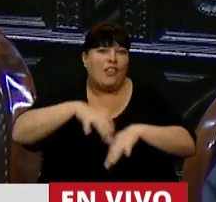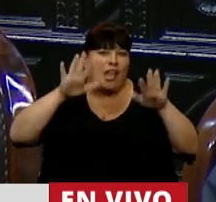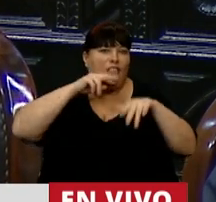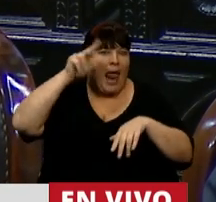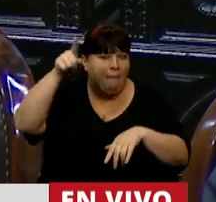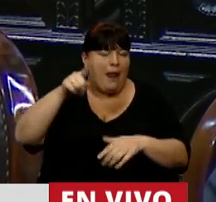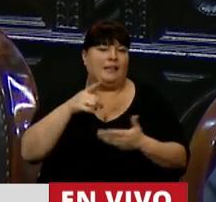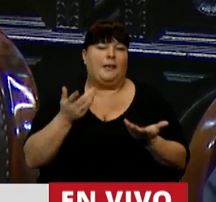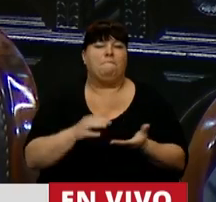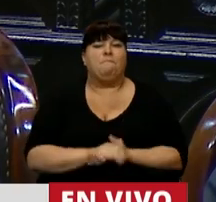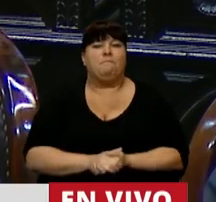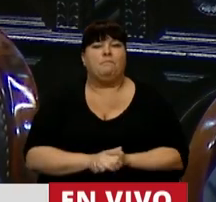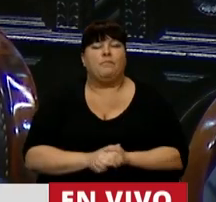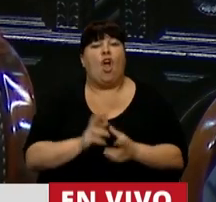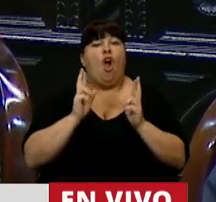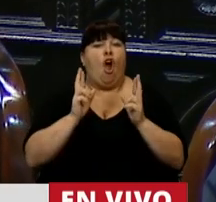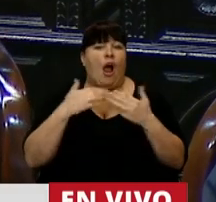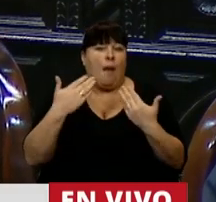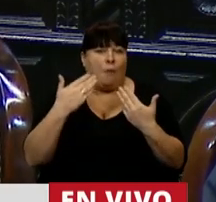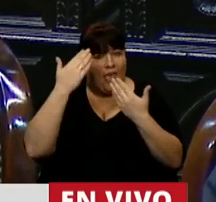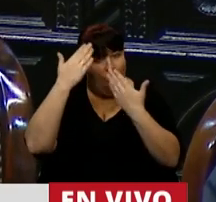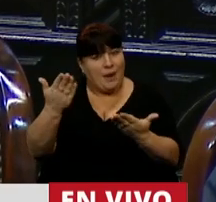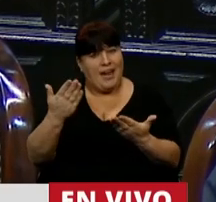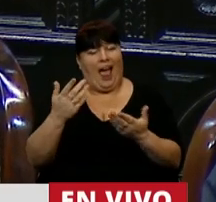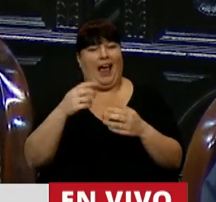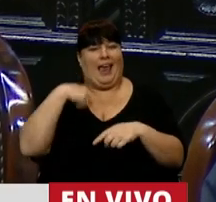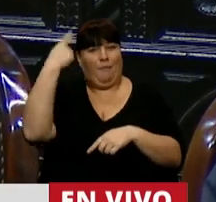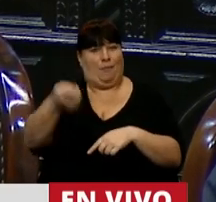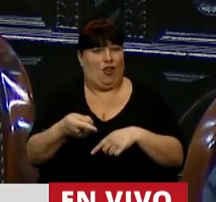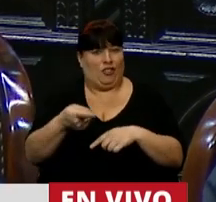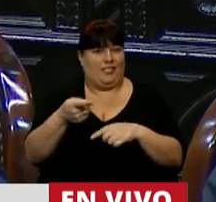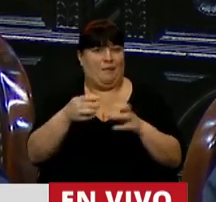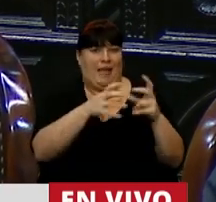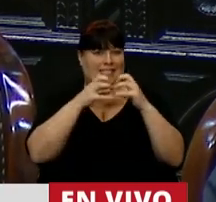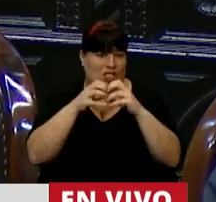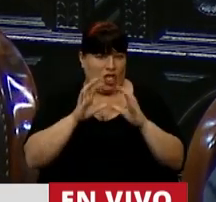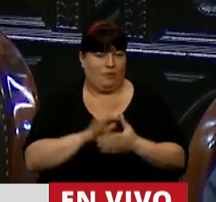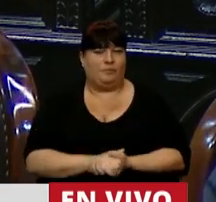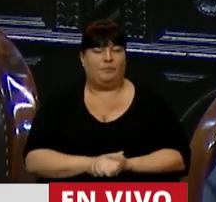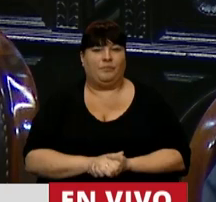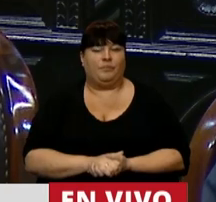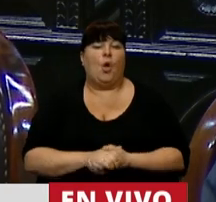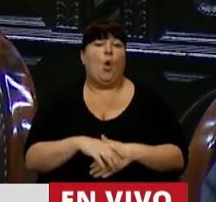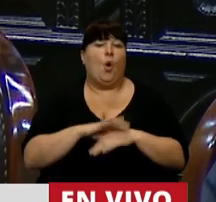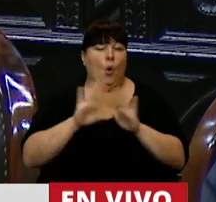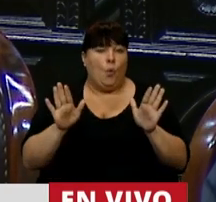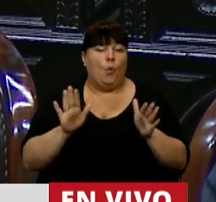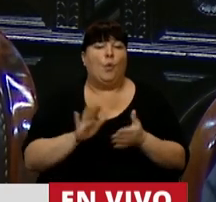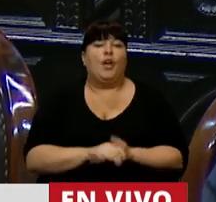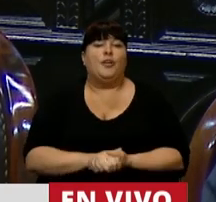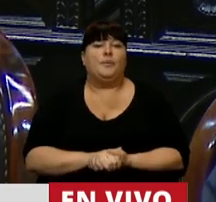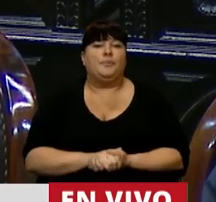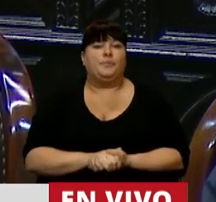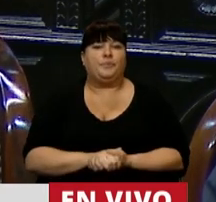La Plata, sobre todo, ¿no? Ojalá lo podamos honrar y homenajear en la próxima sesión. Bueno,